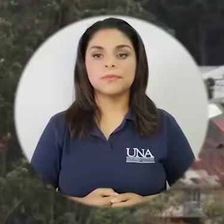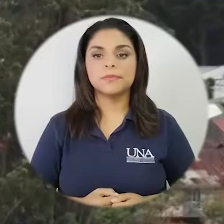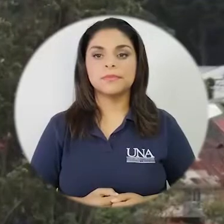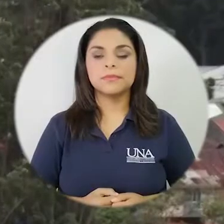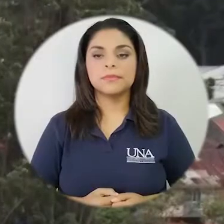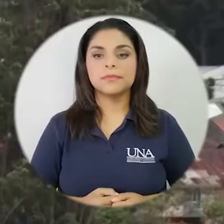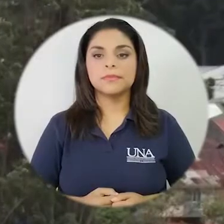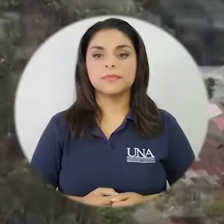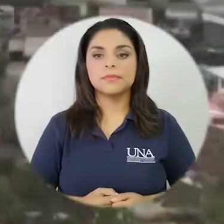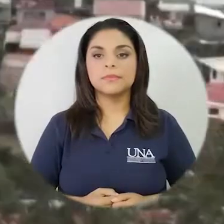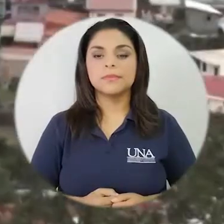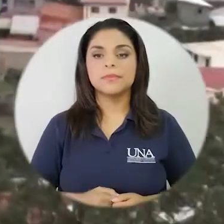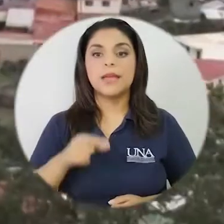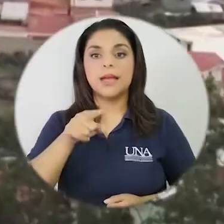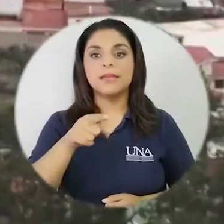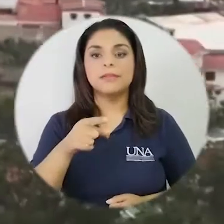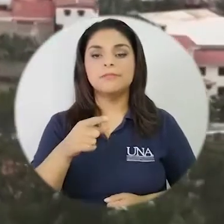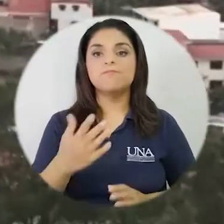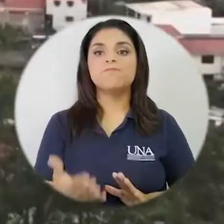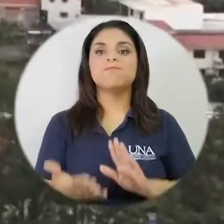ahí topa